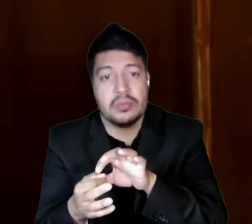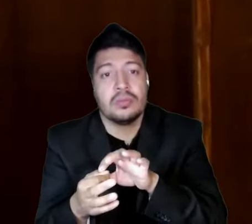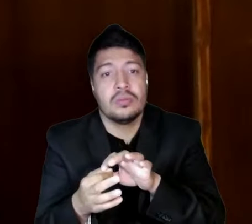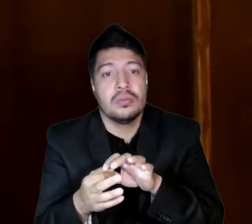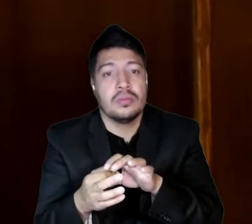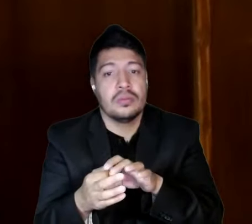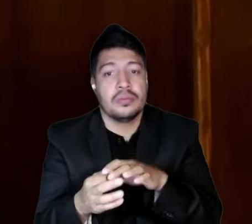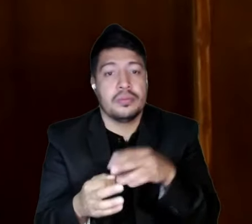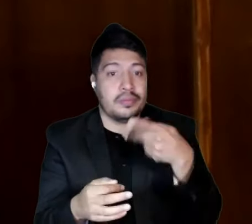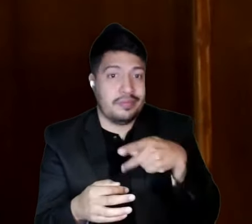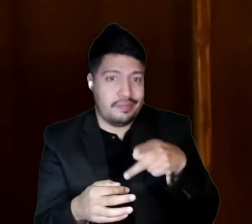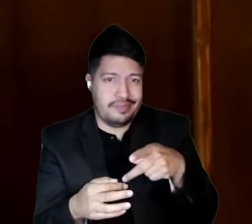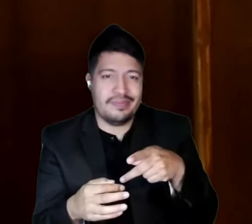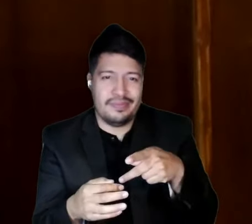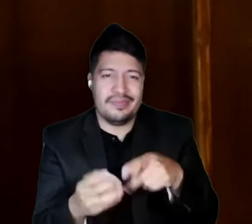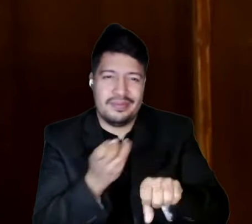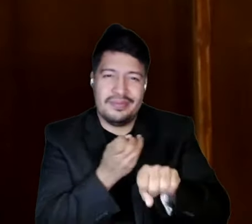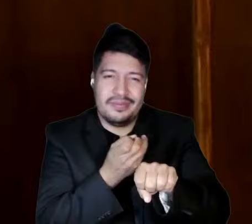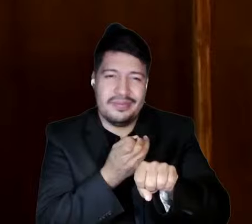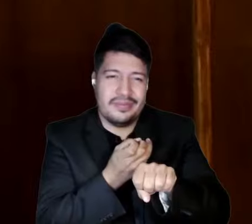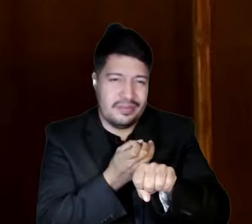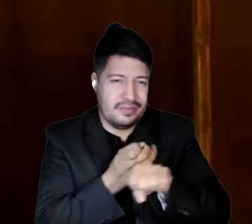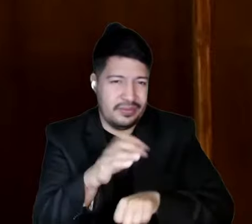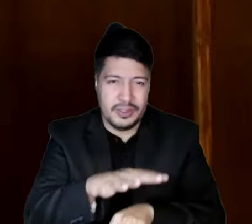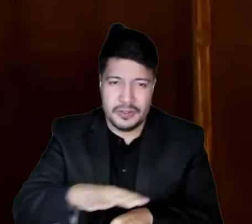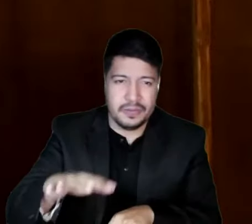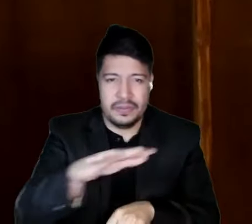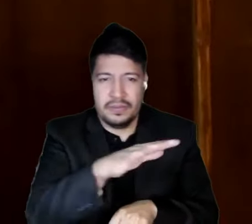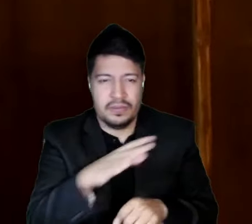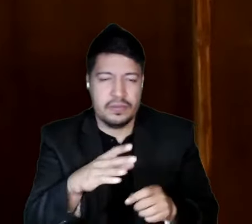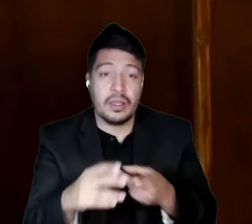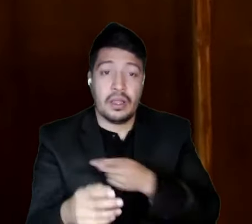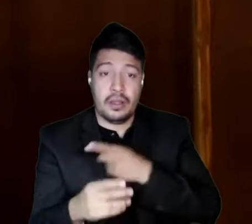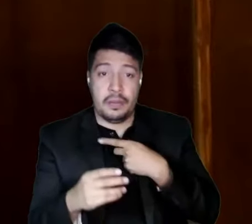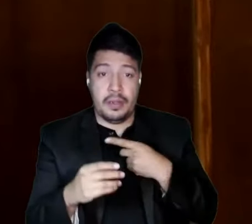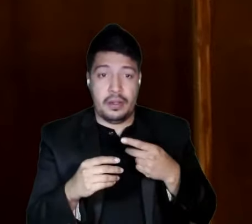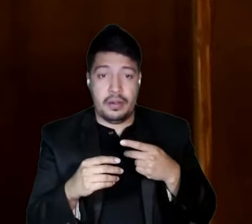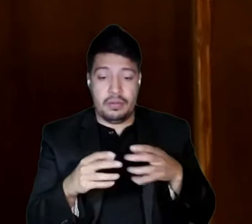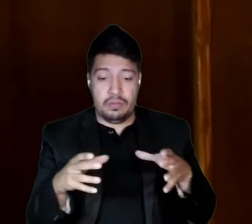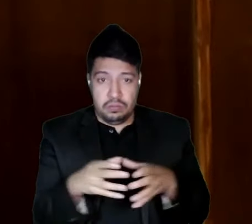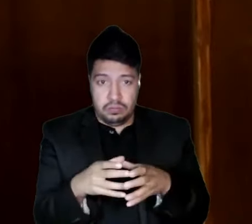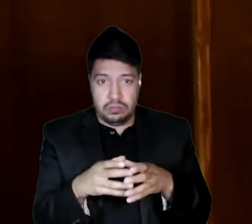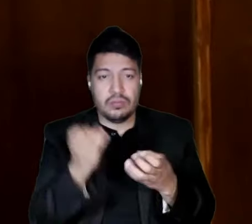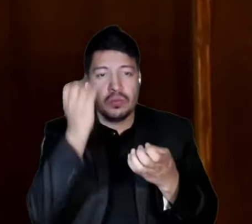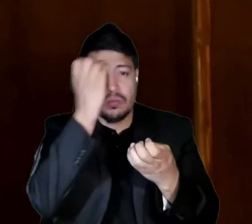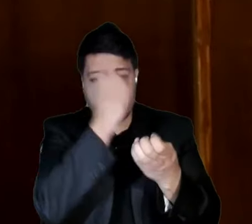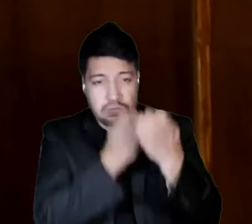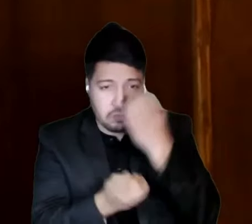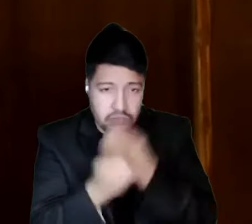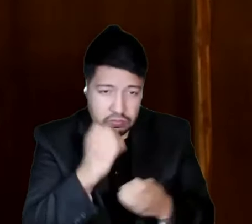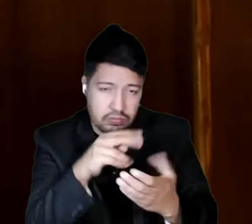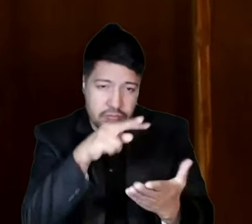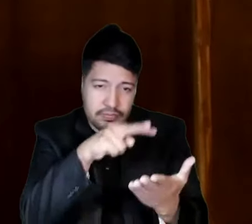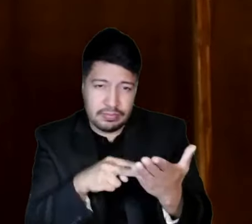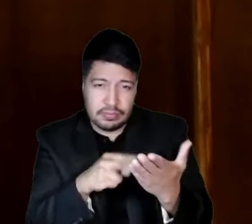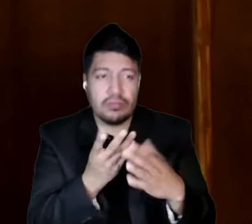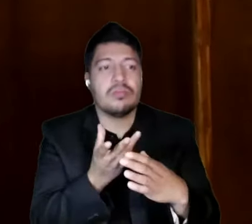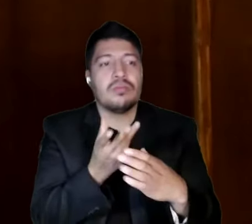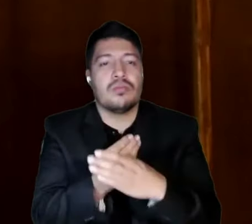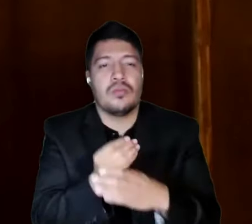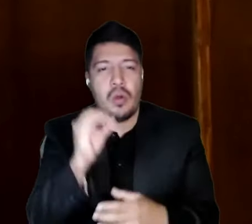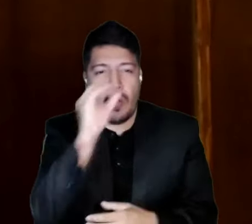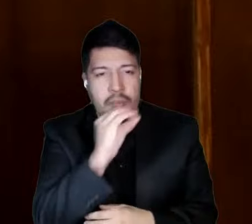esta soberanía Popular en relación con su examen y opinión y desde ese momento se inició el trámite correspondiente